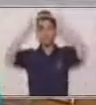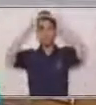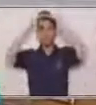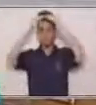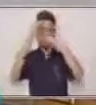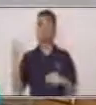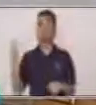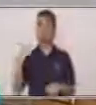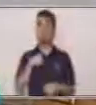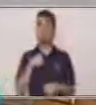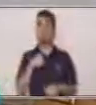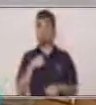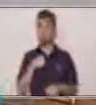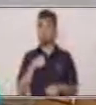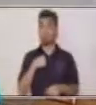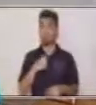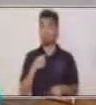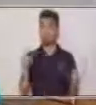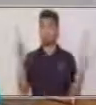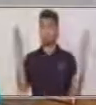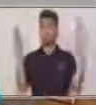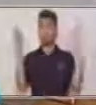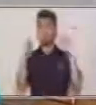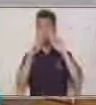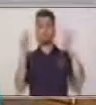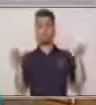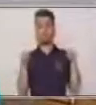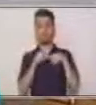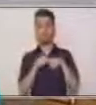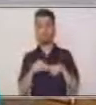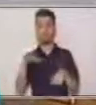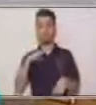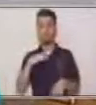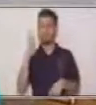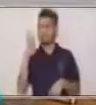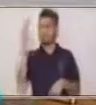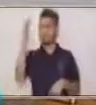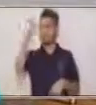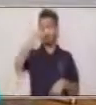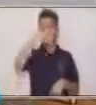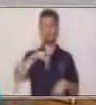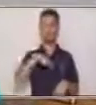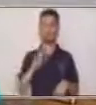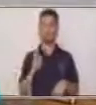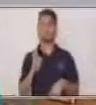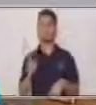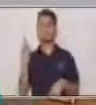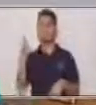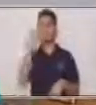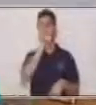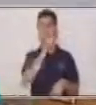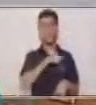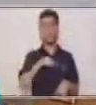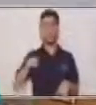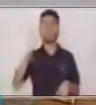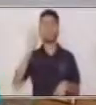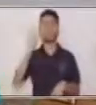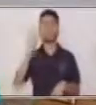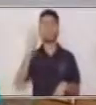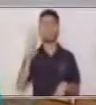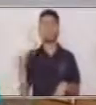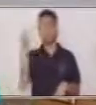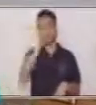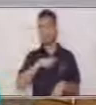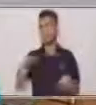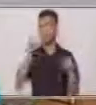rectángulo, círculo. Soy el cuadrado. Tengo 4 lados. 1, 2, 3, 4,